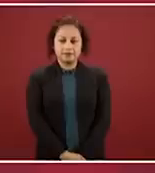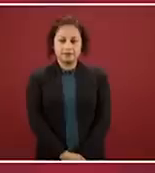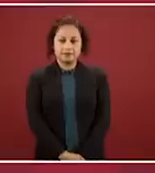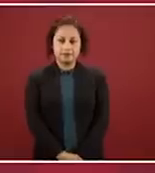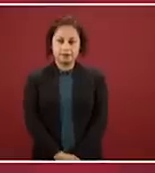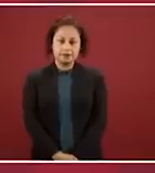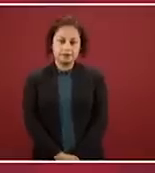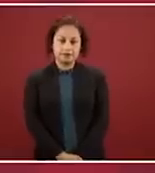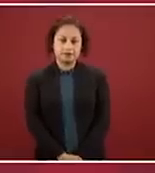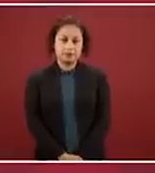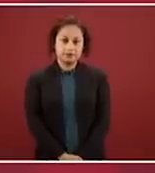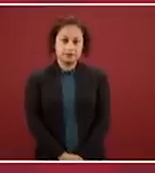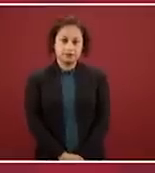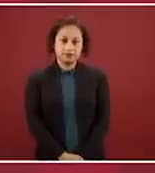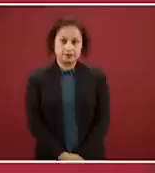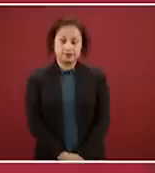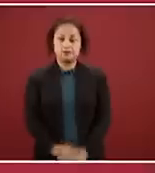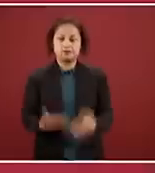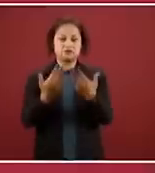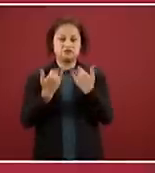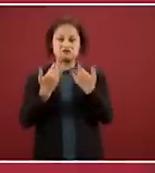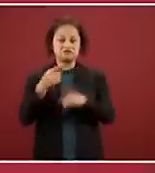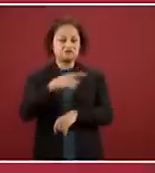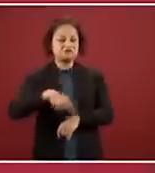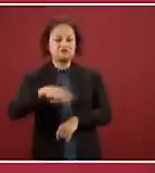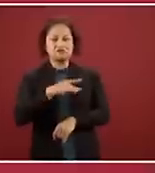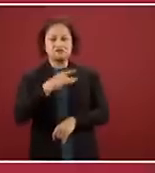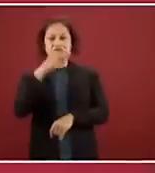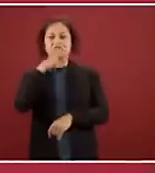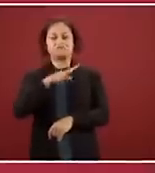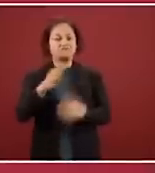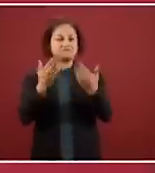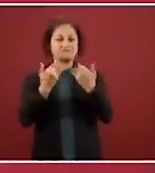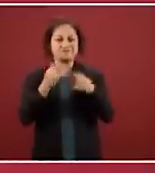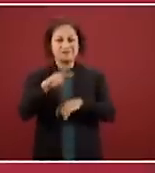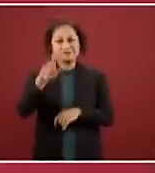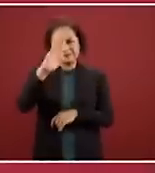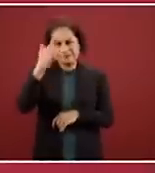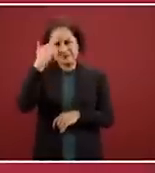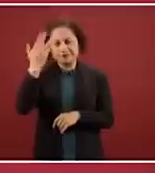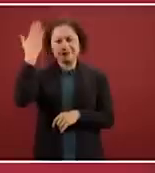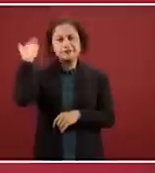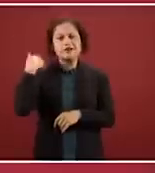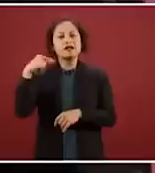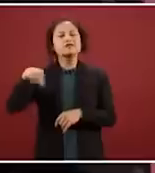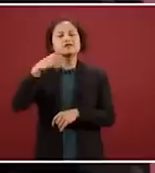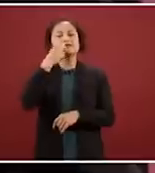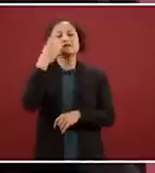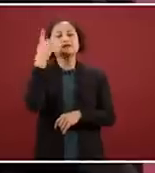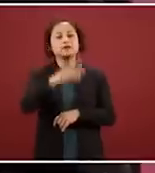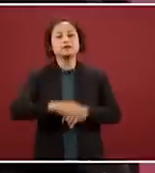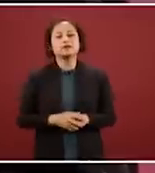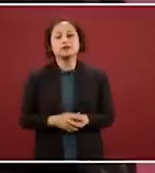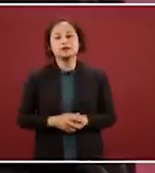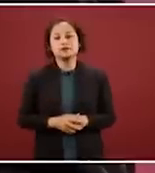No hay desaliento. ¿Se acuerdan lo que decían antes? Que había mal